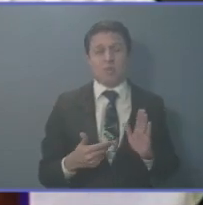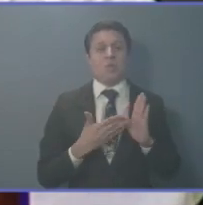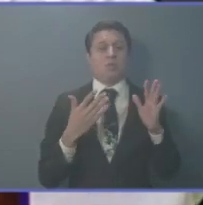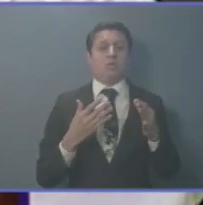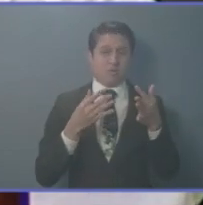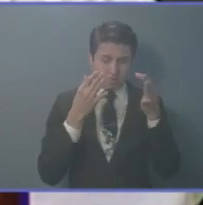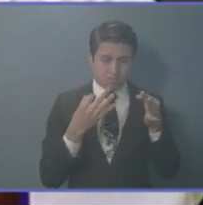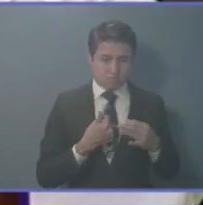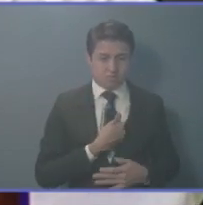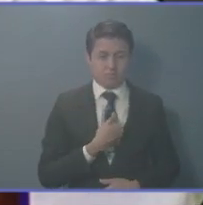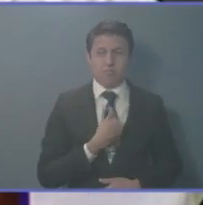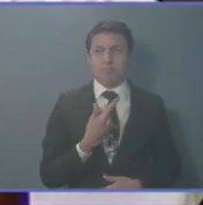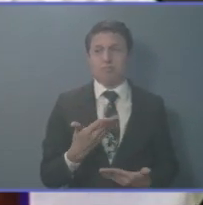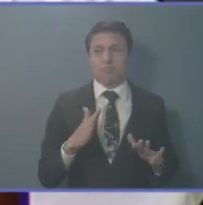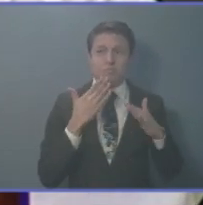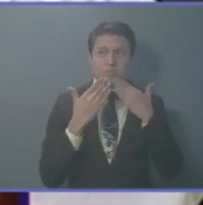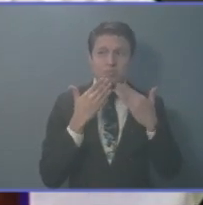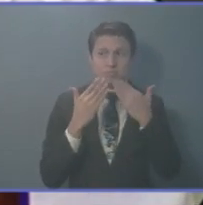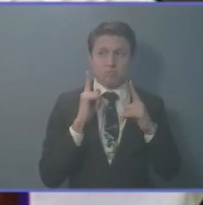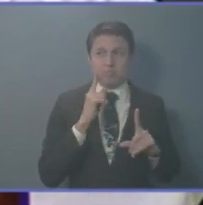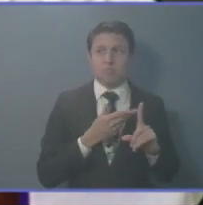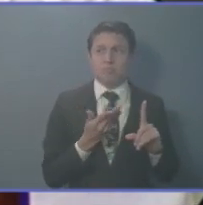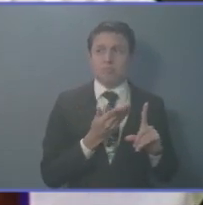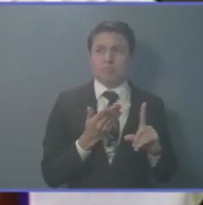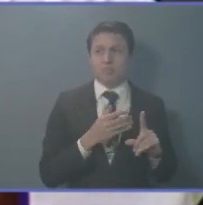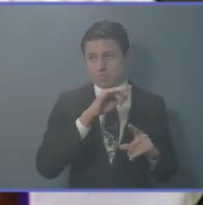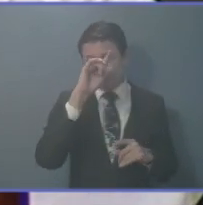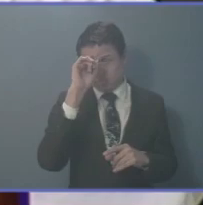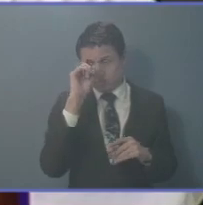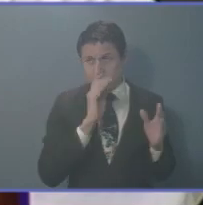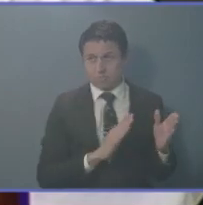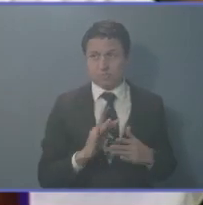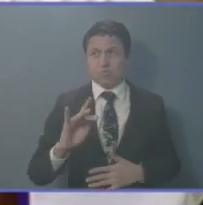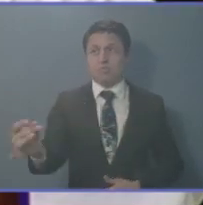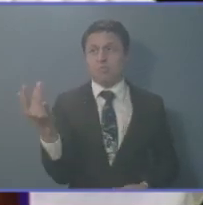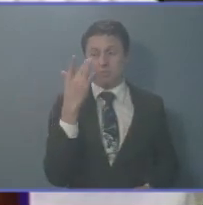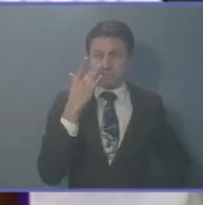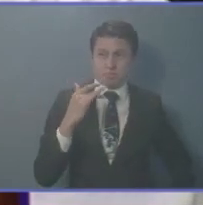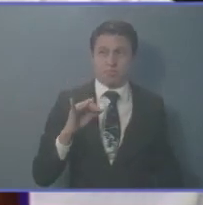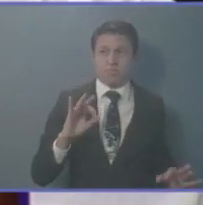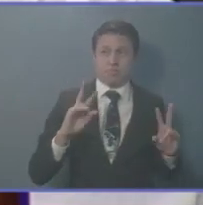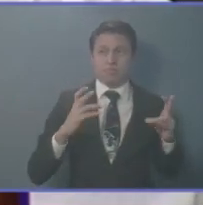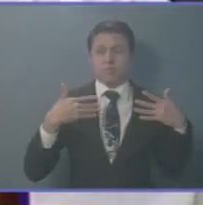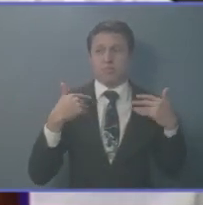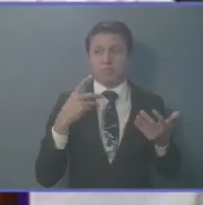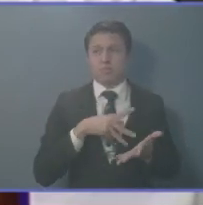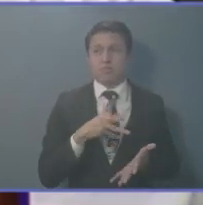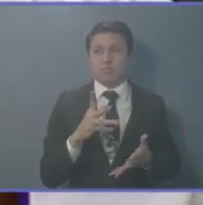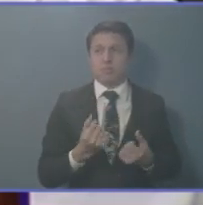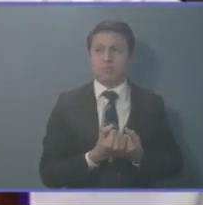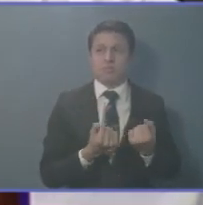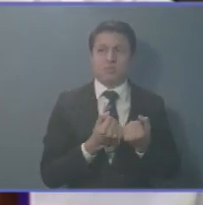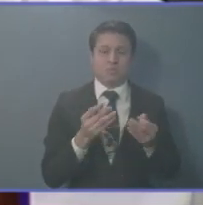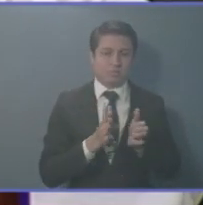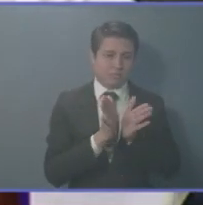voluntad al establecimiento antes mencionado en virtud que su conducta pone en riesgo la salud pública de la